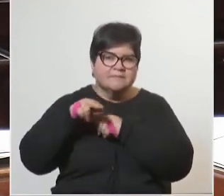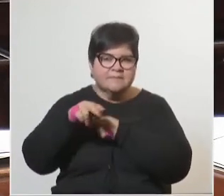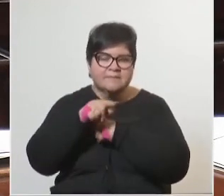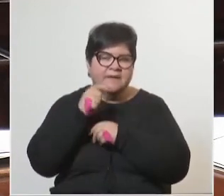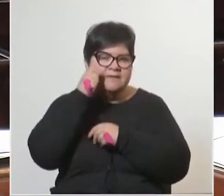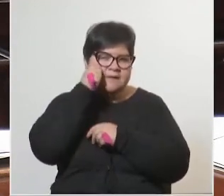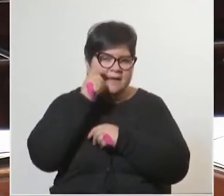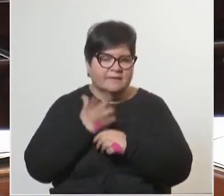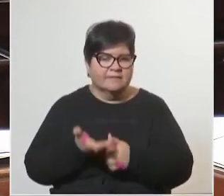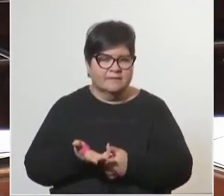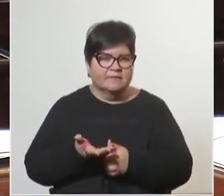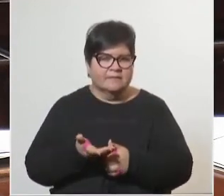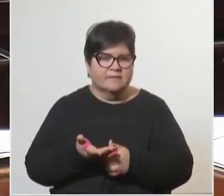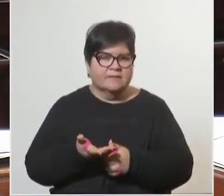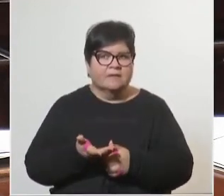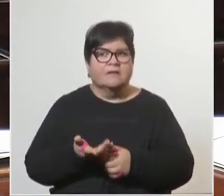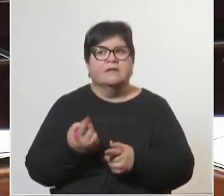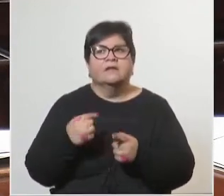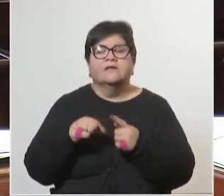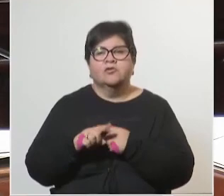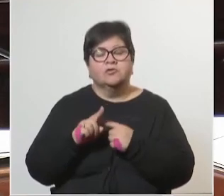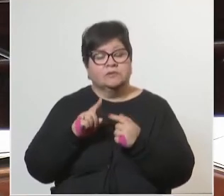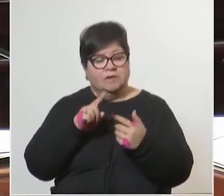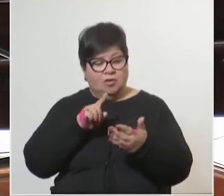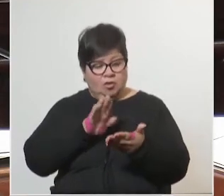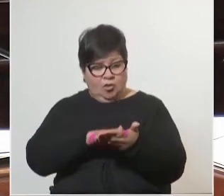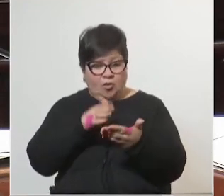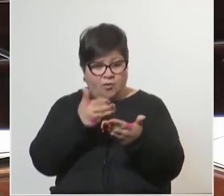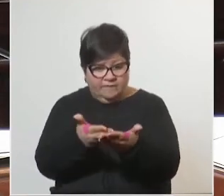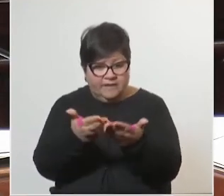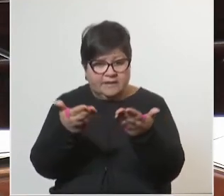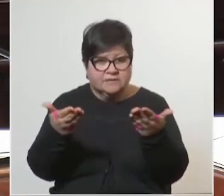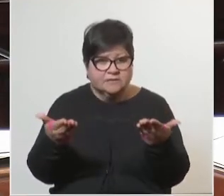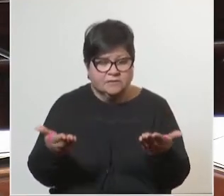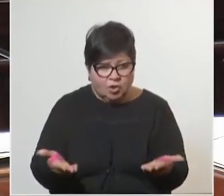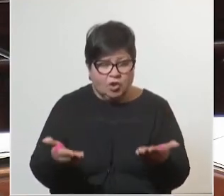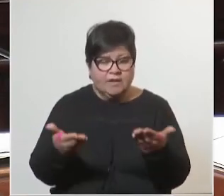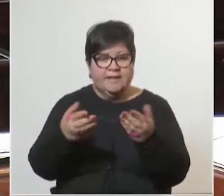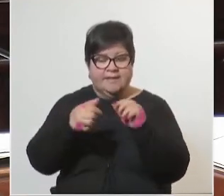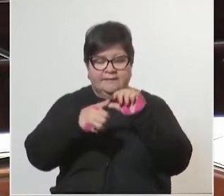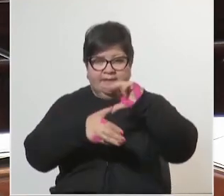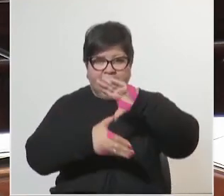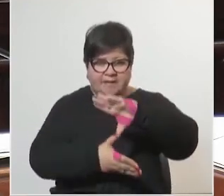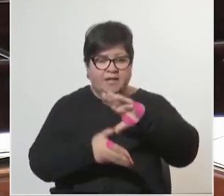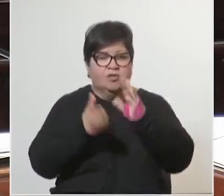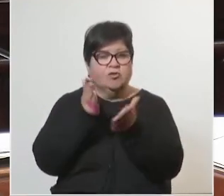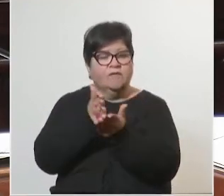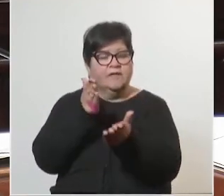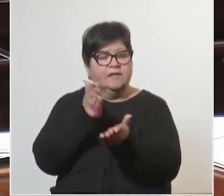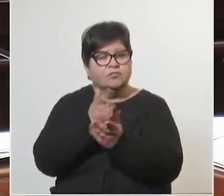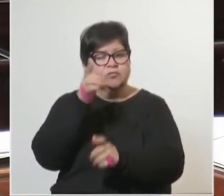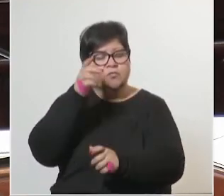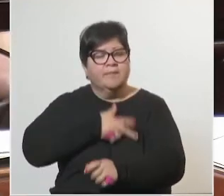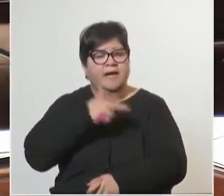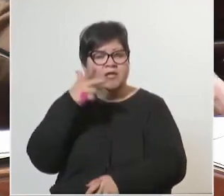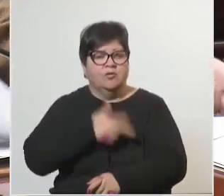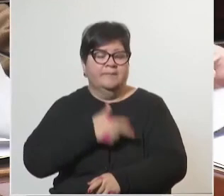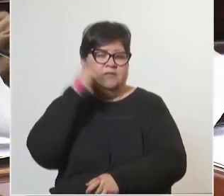Y yo me encuentro con esta Convención Interamericana sobre la Protección de los Derechos Humanos de las Personas Mayores,